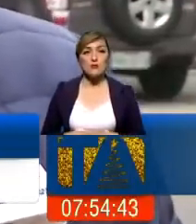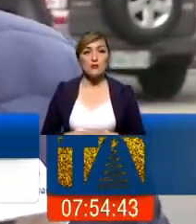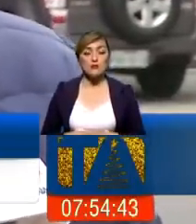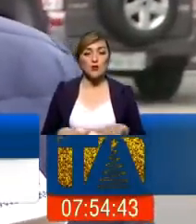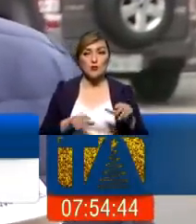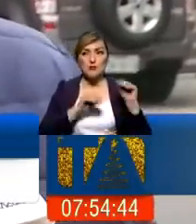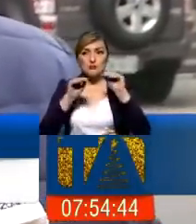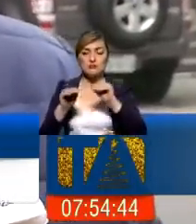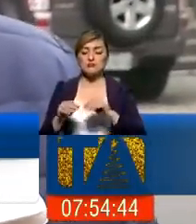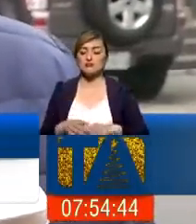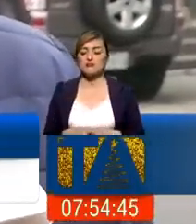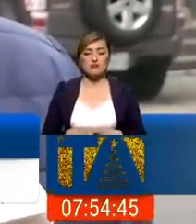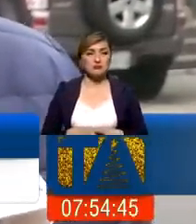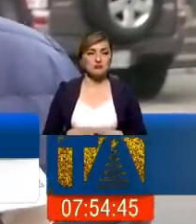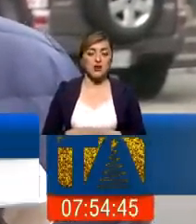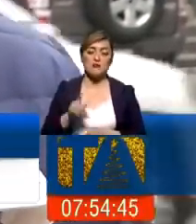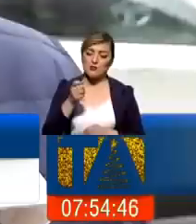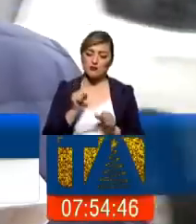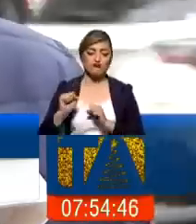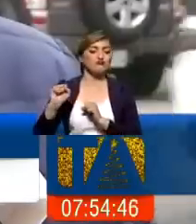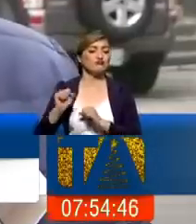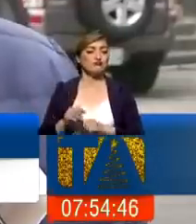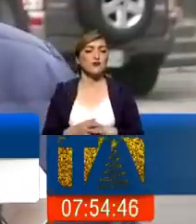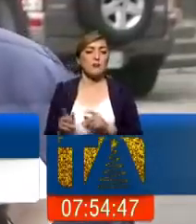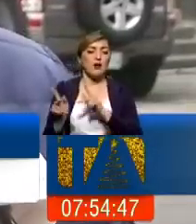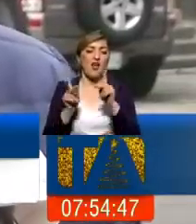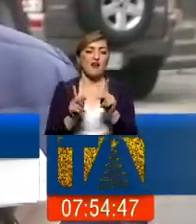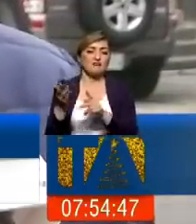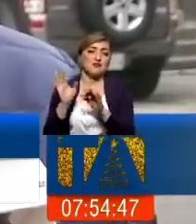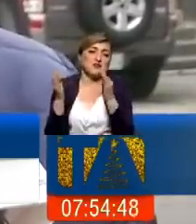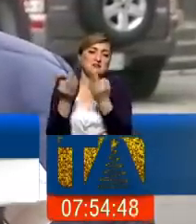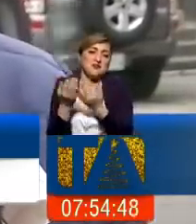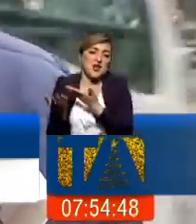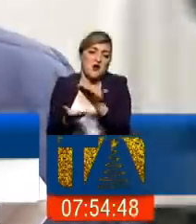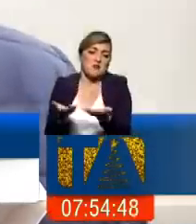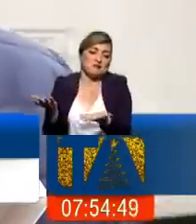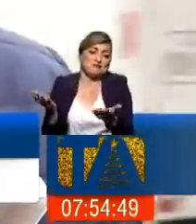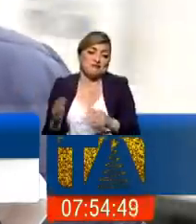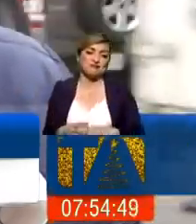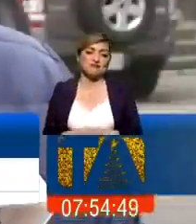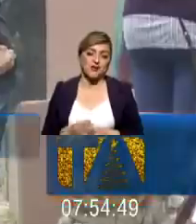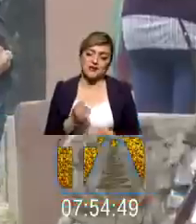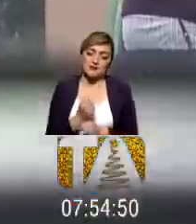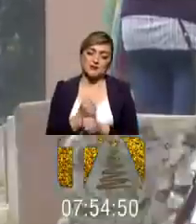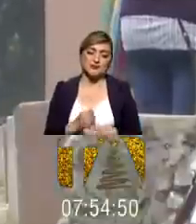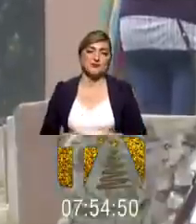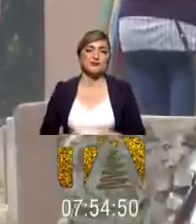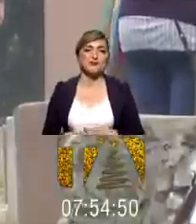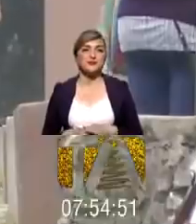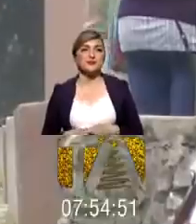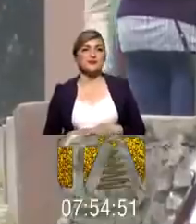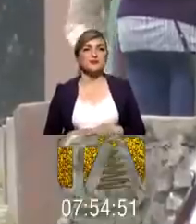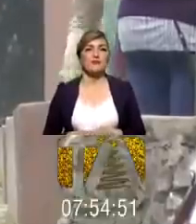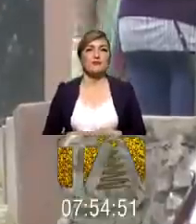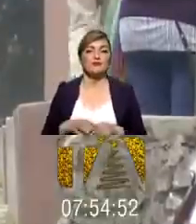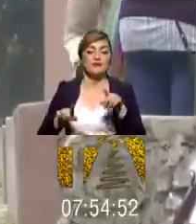voy para regresar. Pero igual tengo que ir porque ya tenía los planes allá con mi familia y por trabajo. Aunque algunos